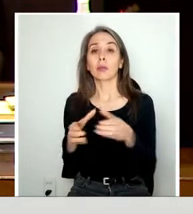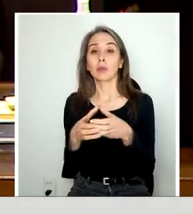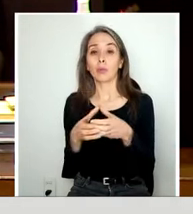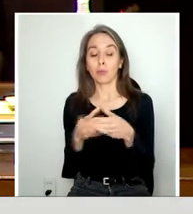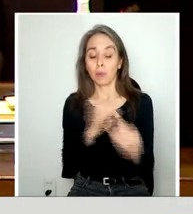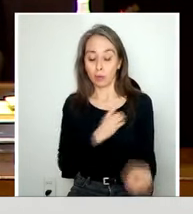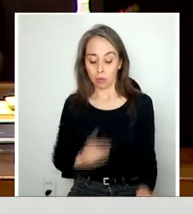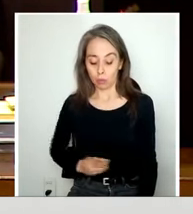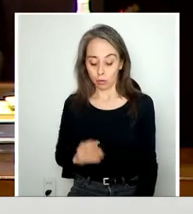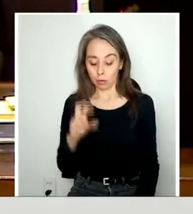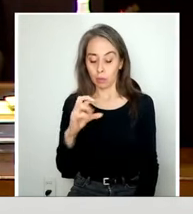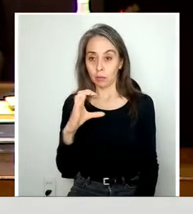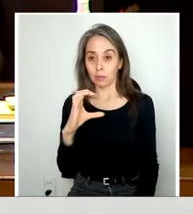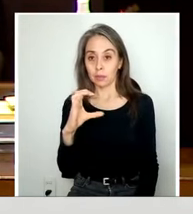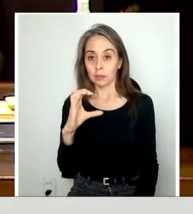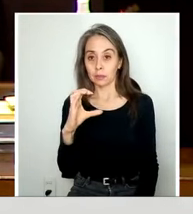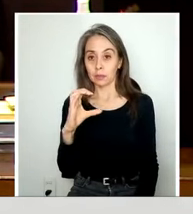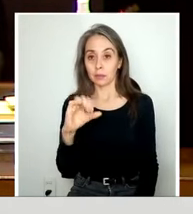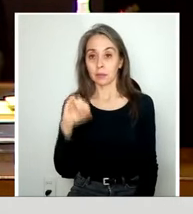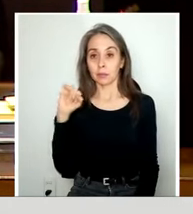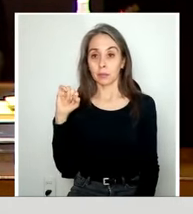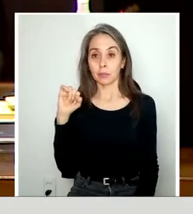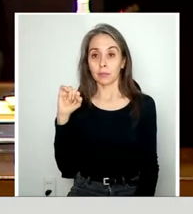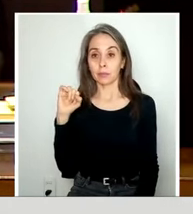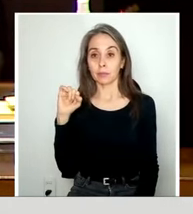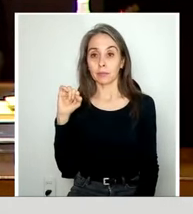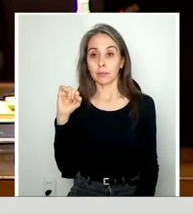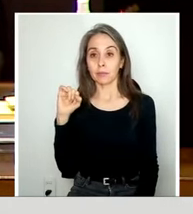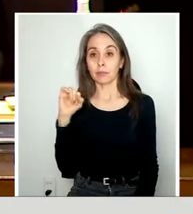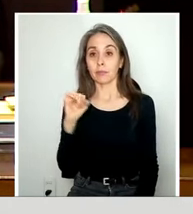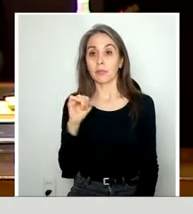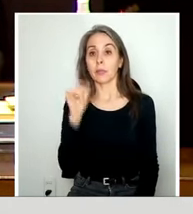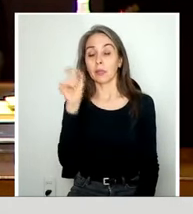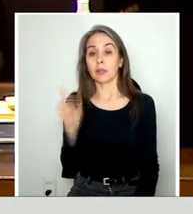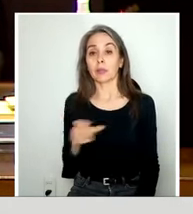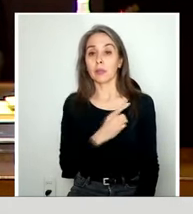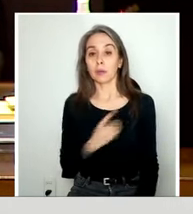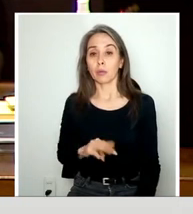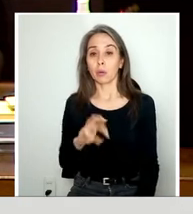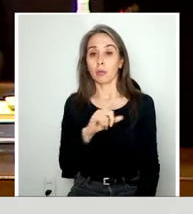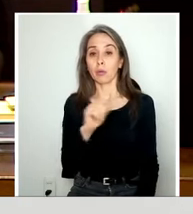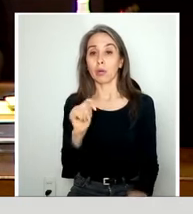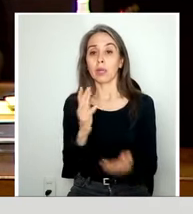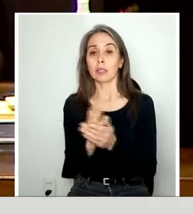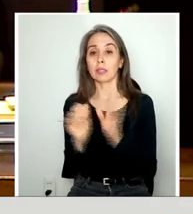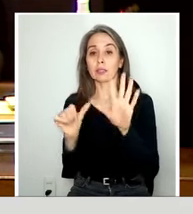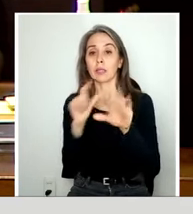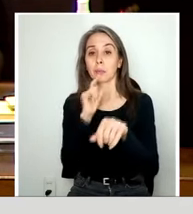y federación regional el diputado Jaime mulet por hasta seis minutos